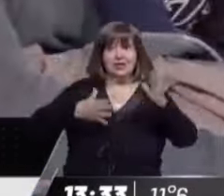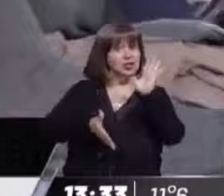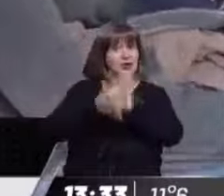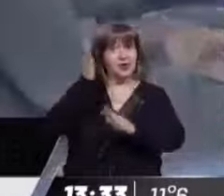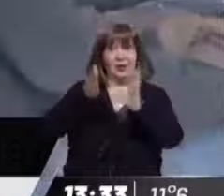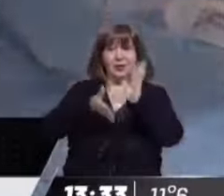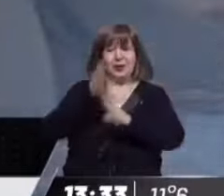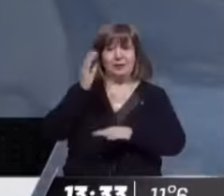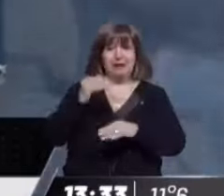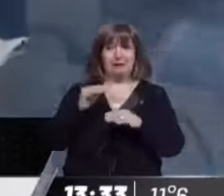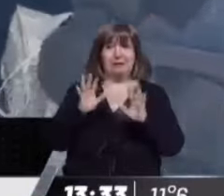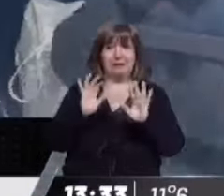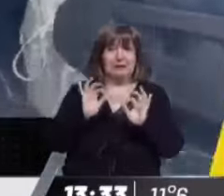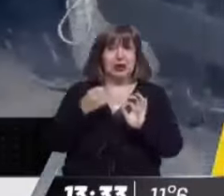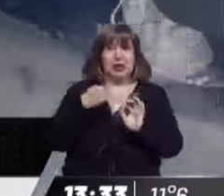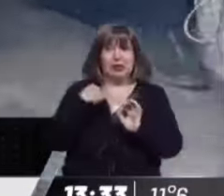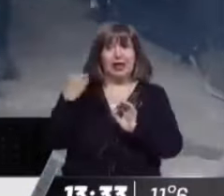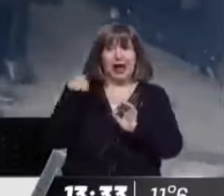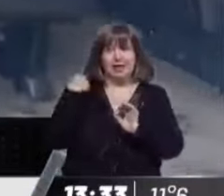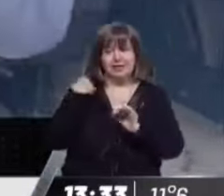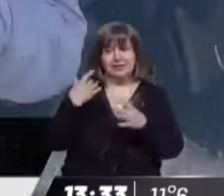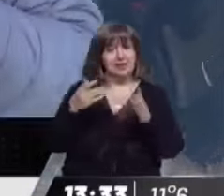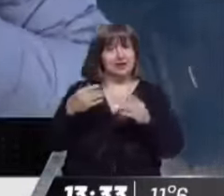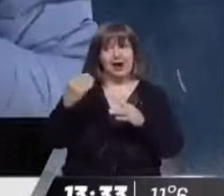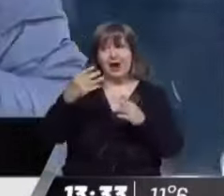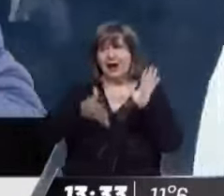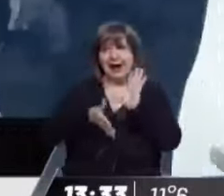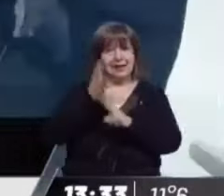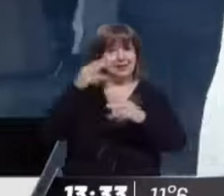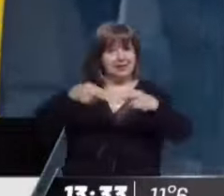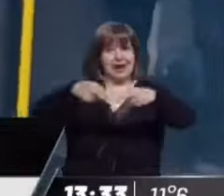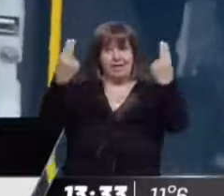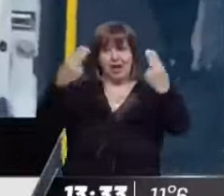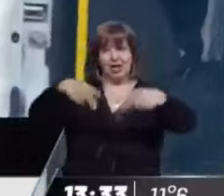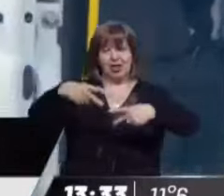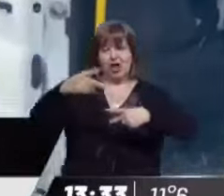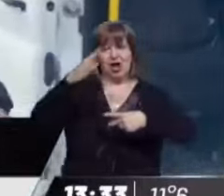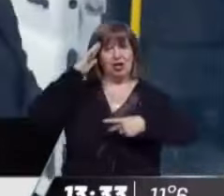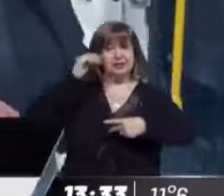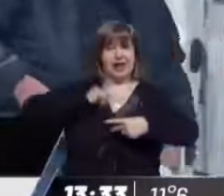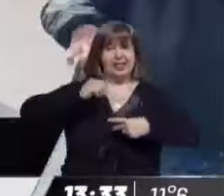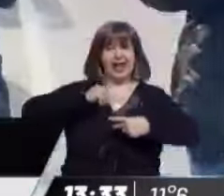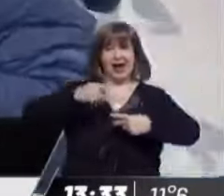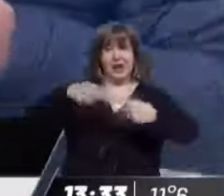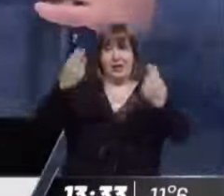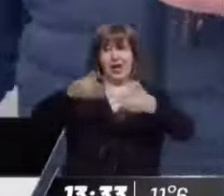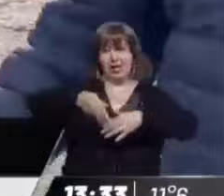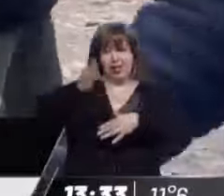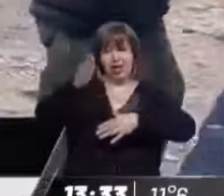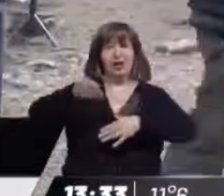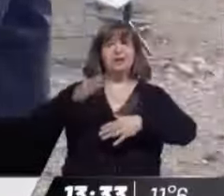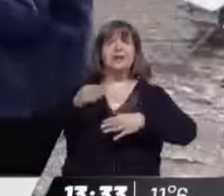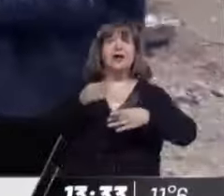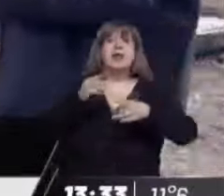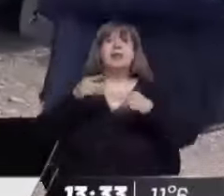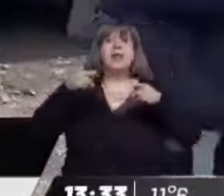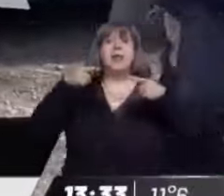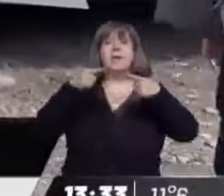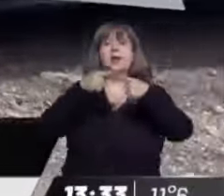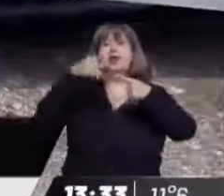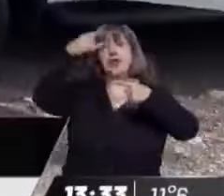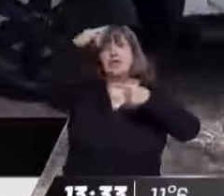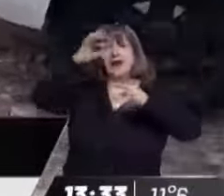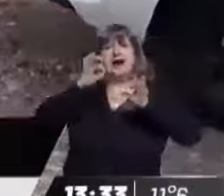Cuídense yo les dije yo les dije que este programa TR suerte habilitaron en este momento empezamos a subir habilit hasta puente del inca desde punta de